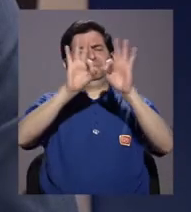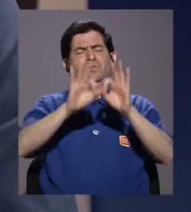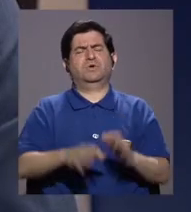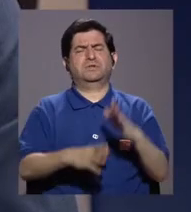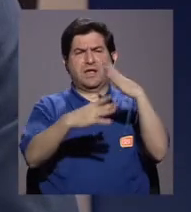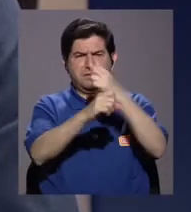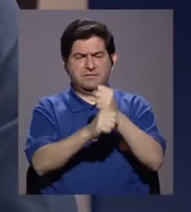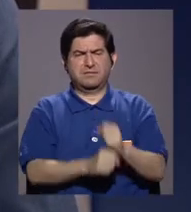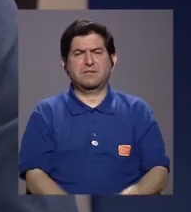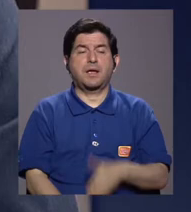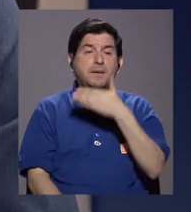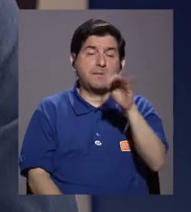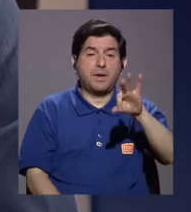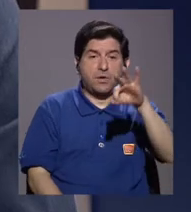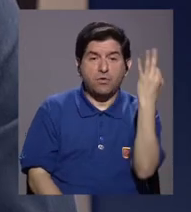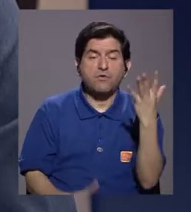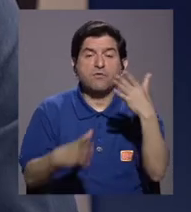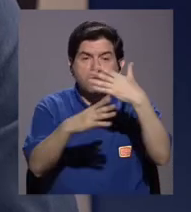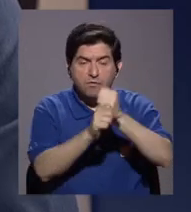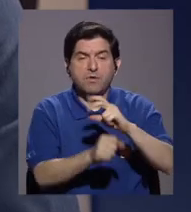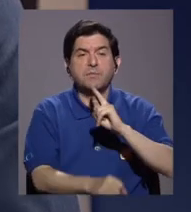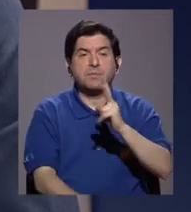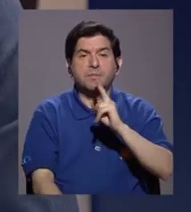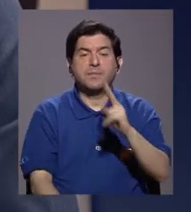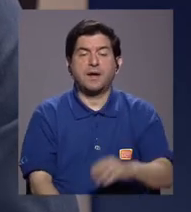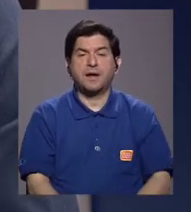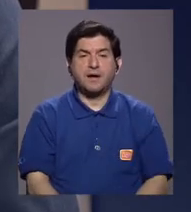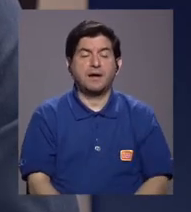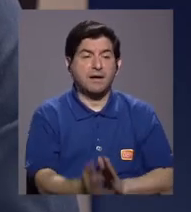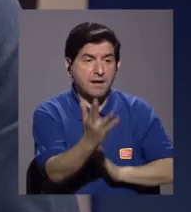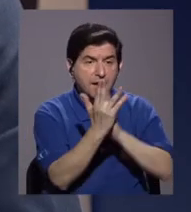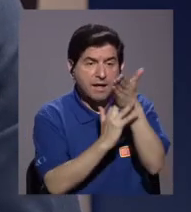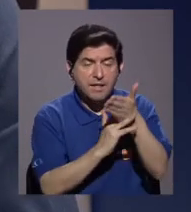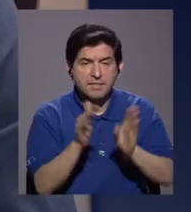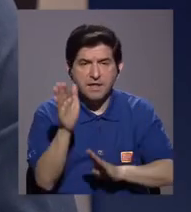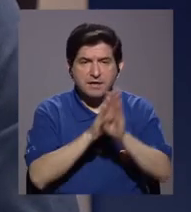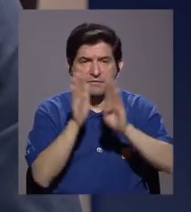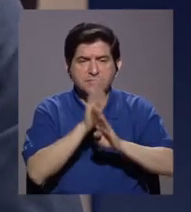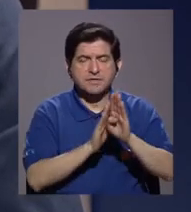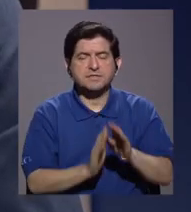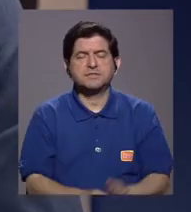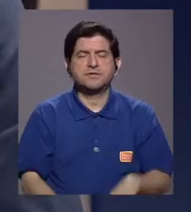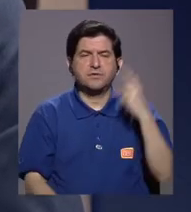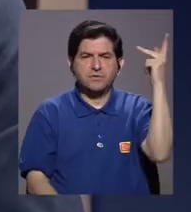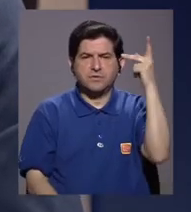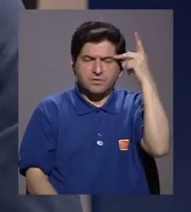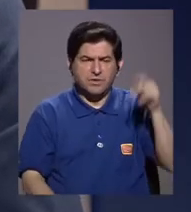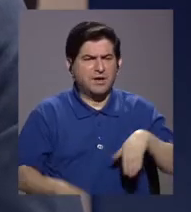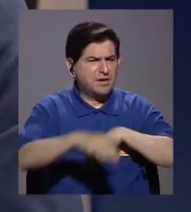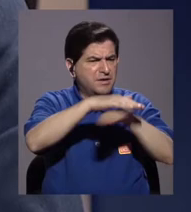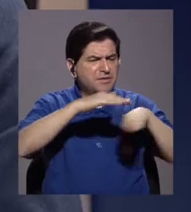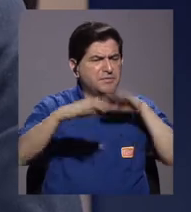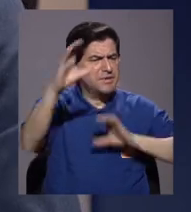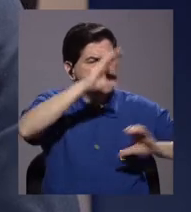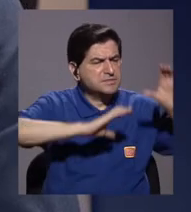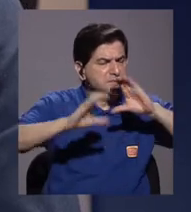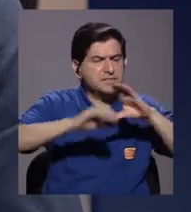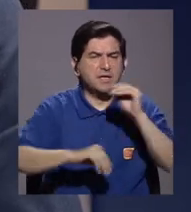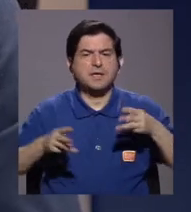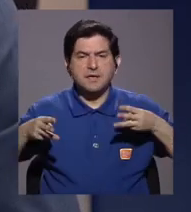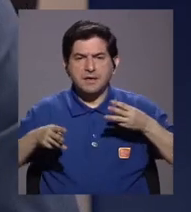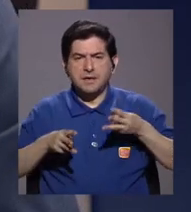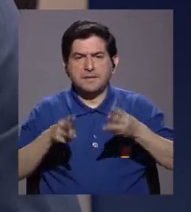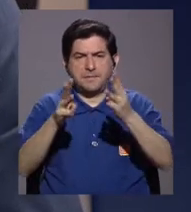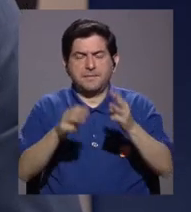excelente entonces eso nos lleva también a pensar como pudiera este proyecto y yo creo que ya más o menos contestó un poco la pregunta como pudiera